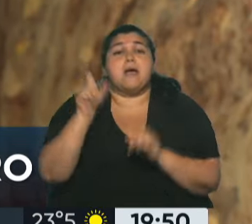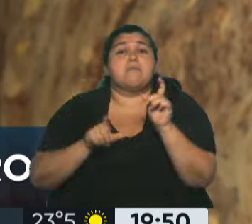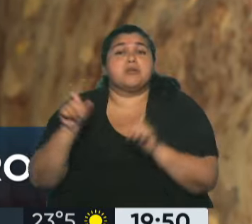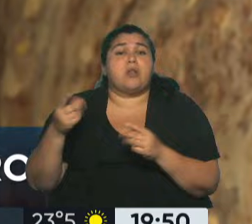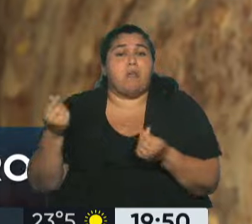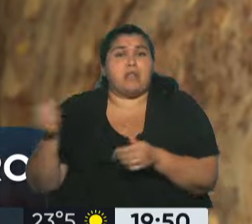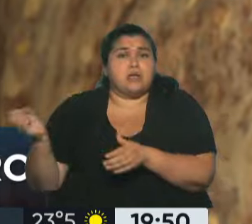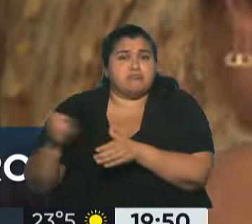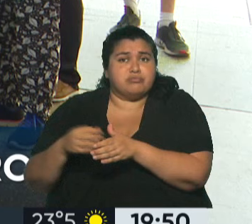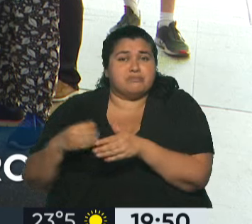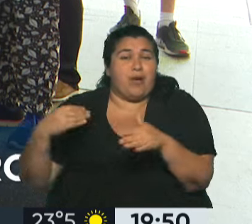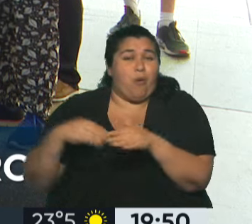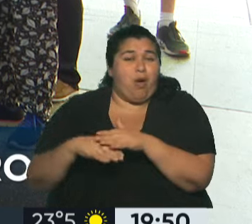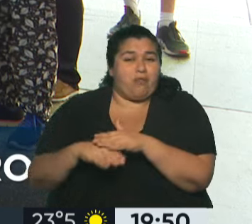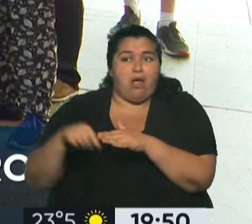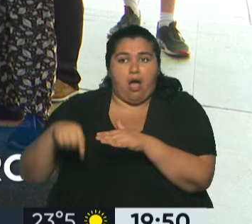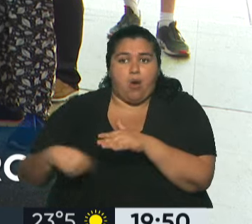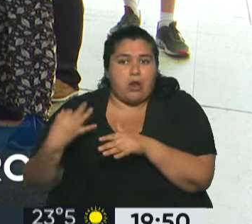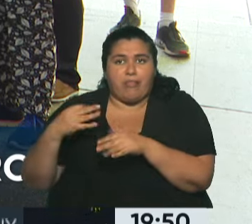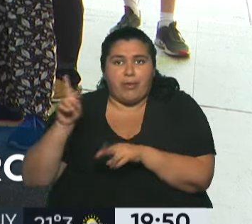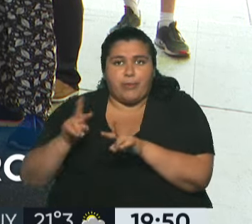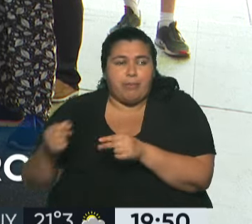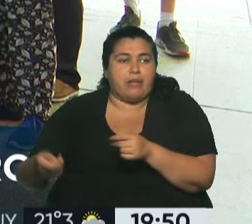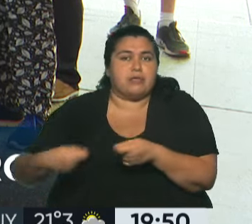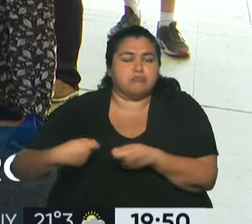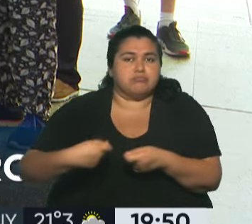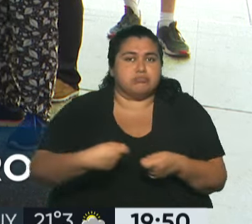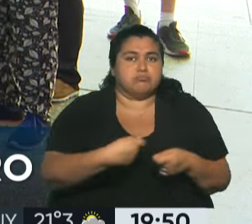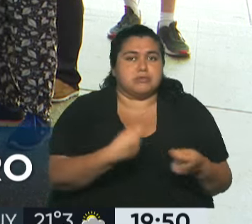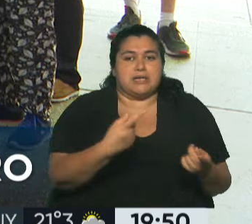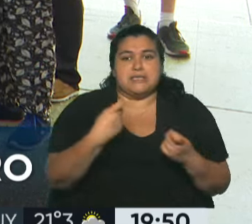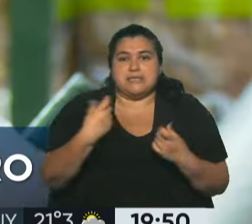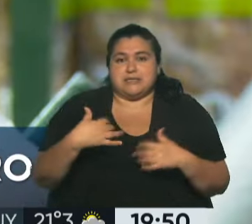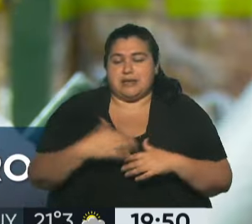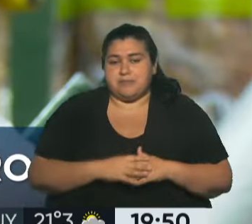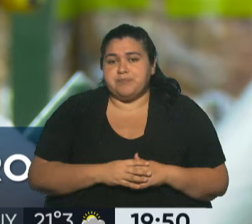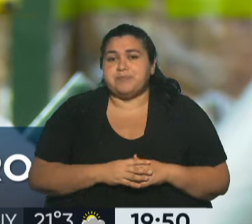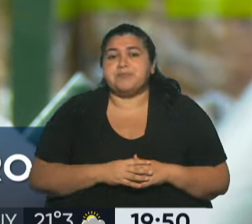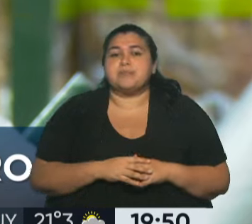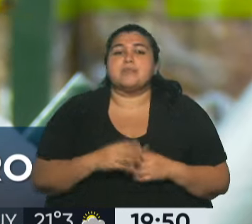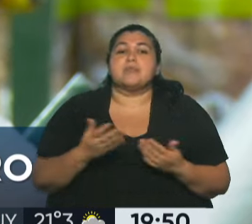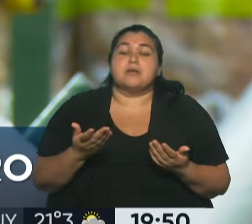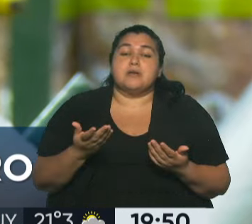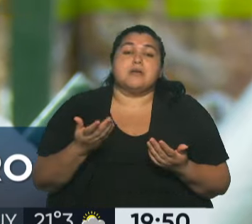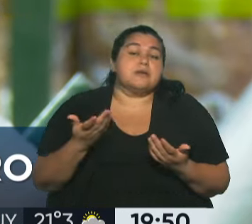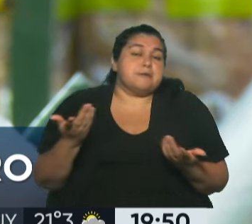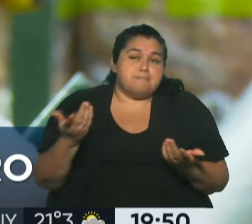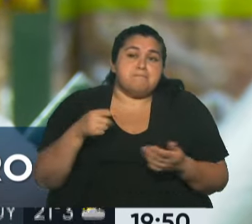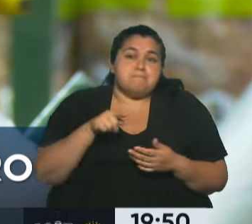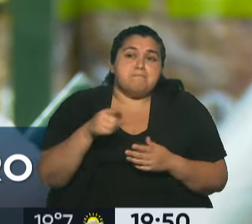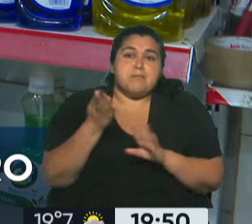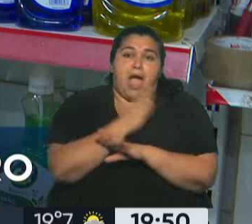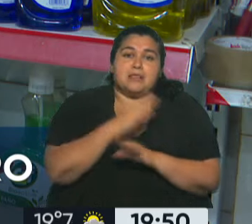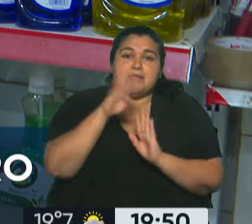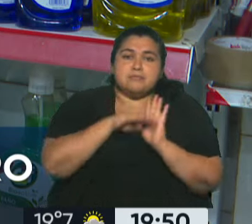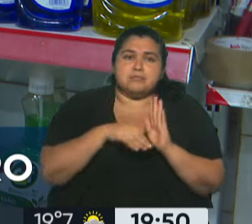tiene que empezar a sacar para poder llegar a fin de mes. Tiene que servir para algo. Nosotros, cuando el gobierno anunció las primeras